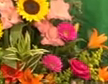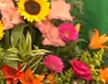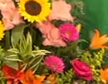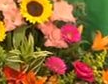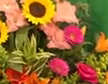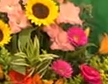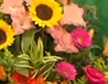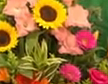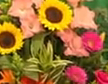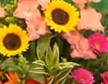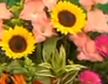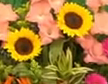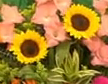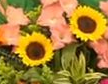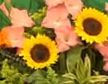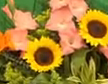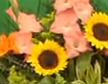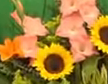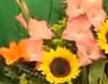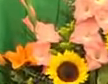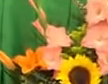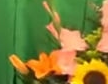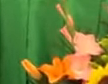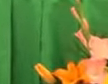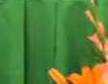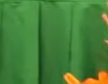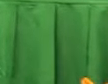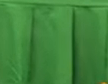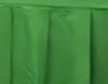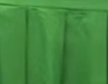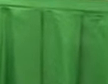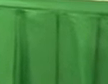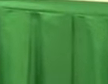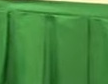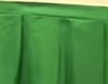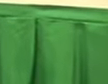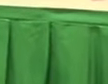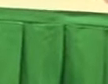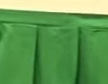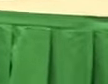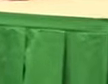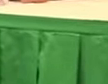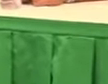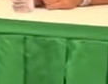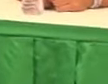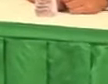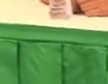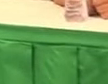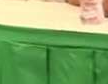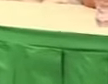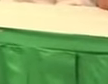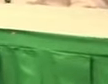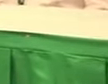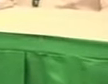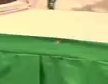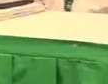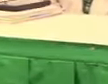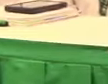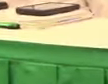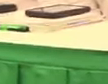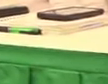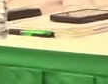el equipo con el que se ha trabajado, ha dejado ver algo de indicadores que más adelante se estarán